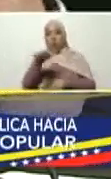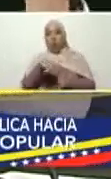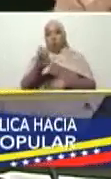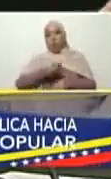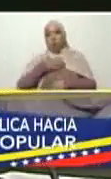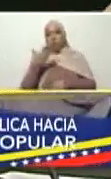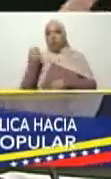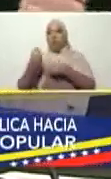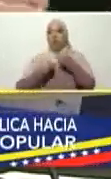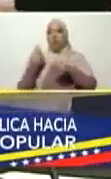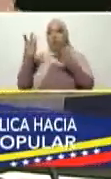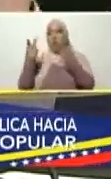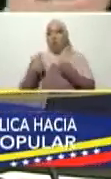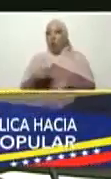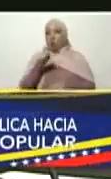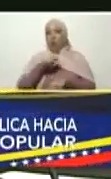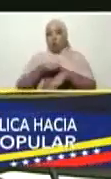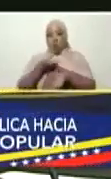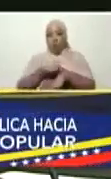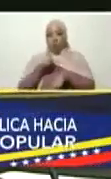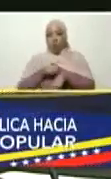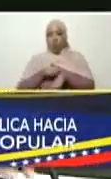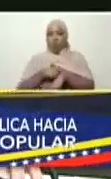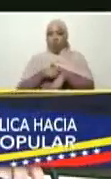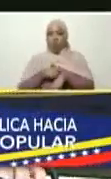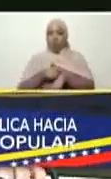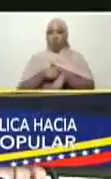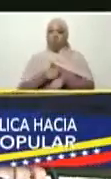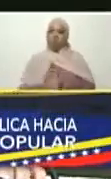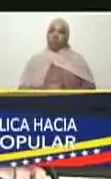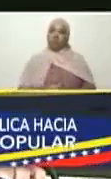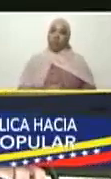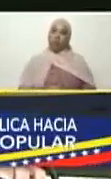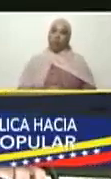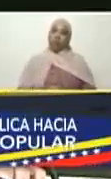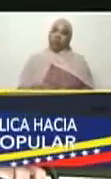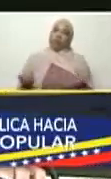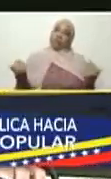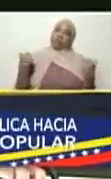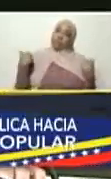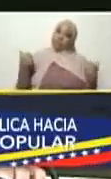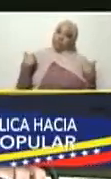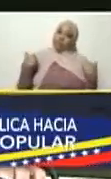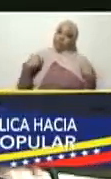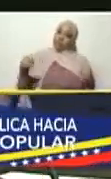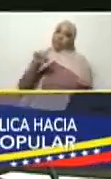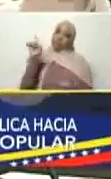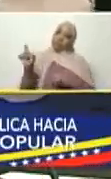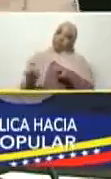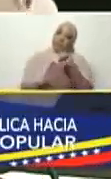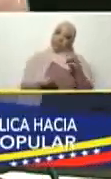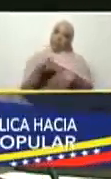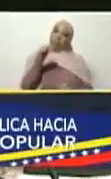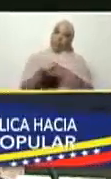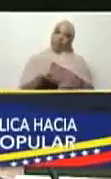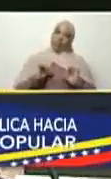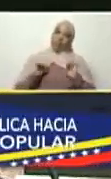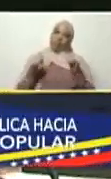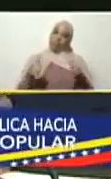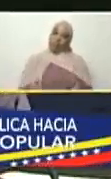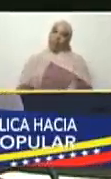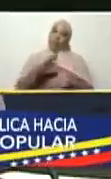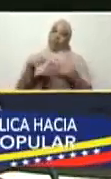posible? ¿Cuánto tiempo nos lleva? Creo que todo esto debe someterse, presidente, y esta consulta que hoy comienza por